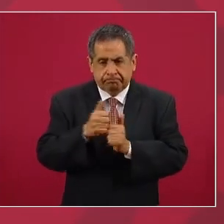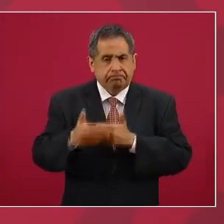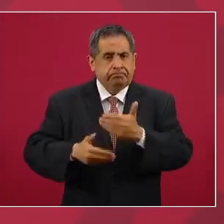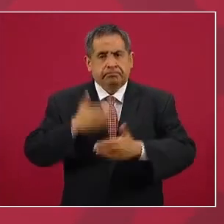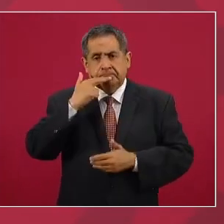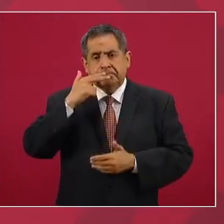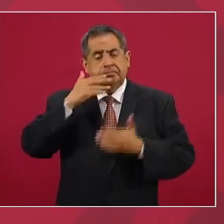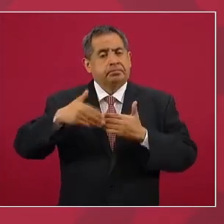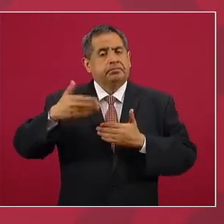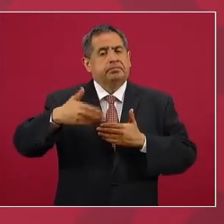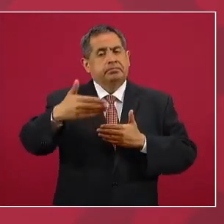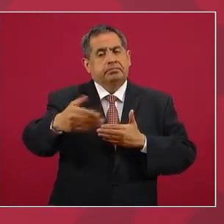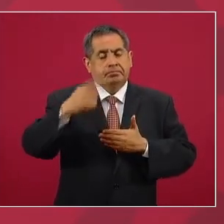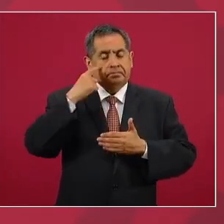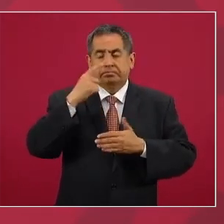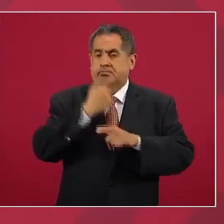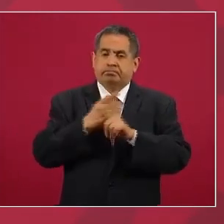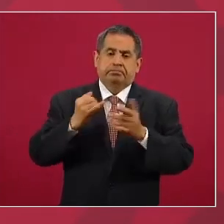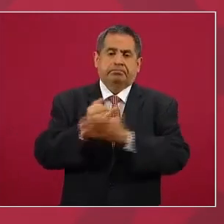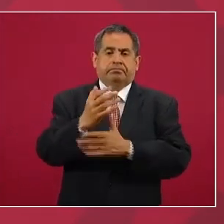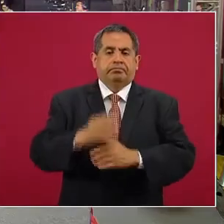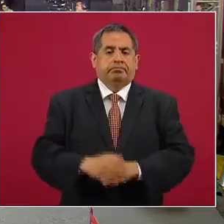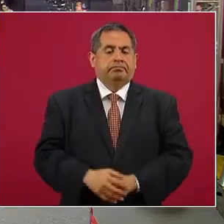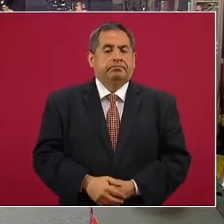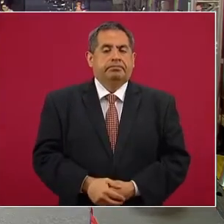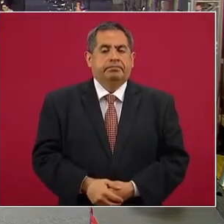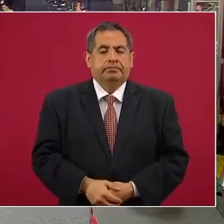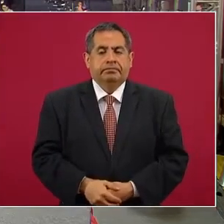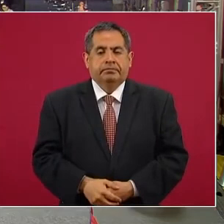democracia sindical.